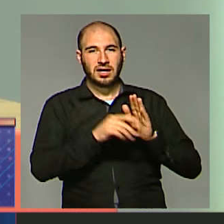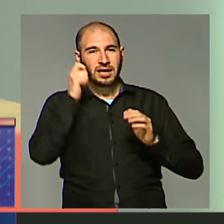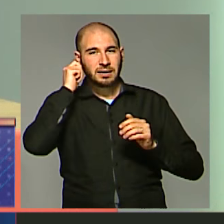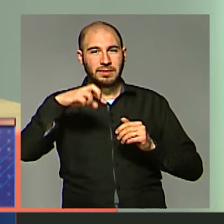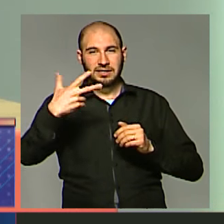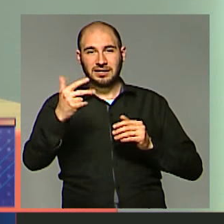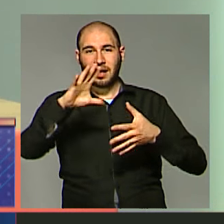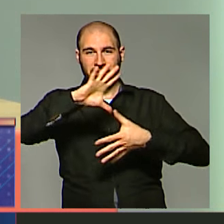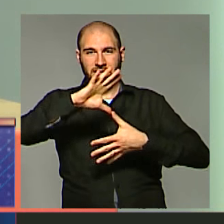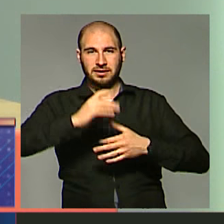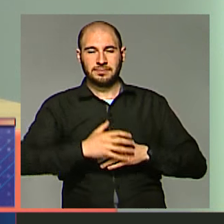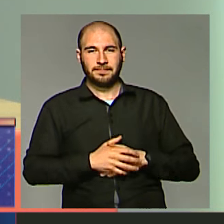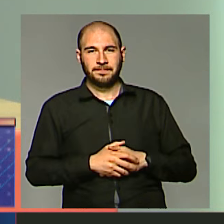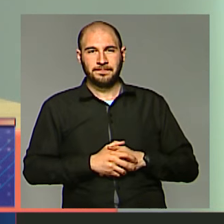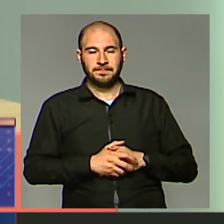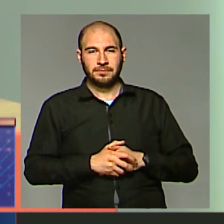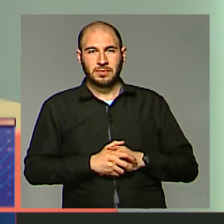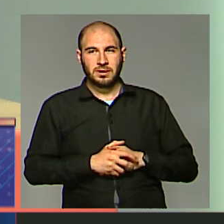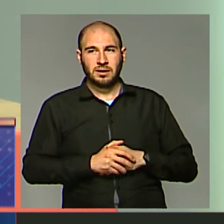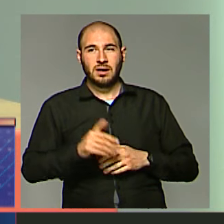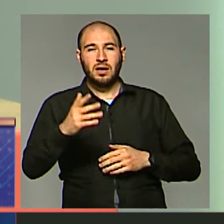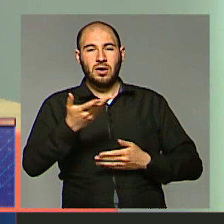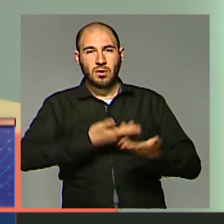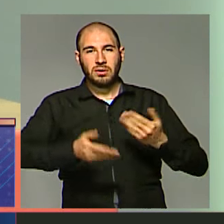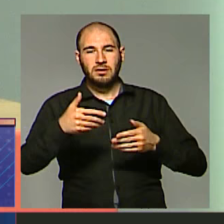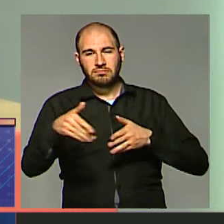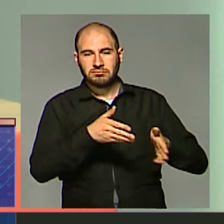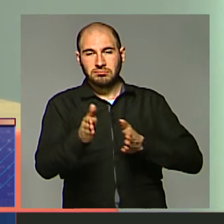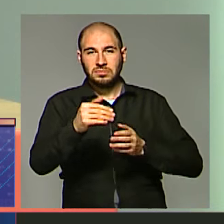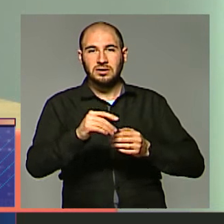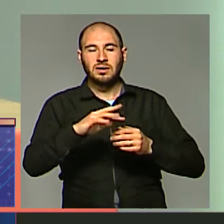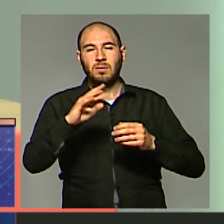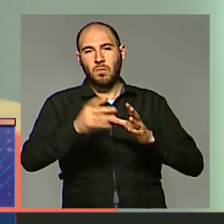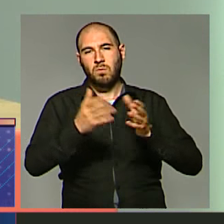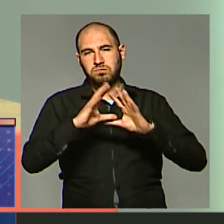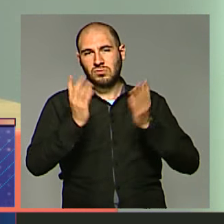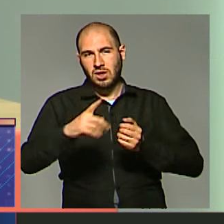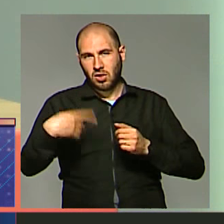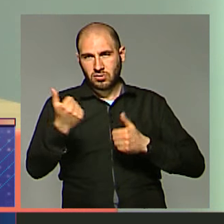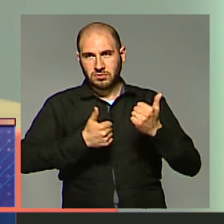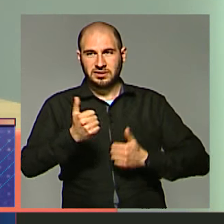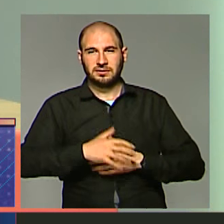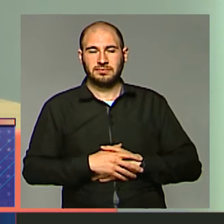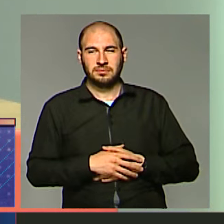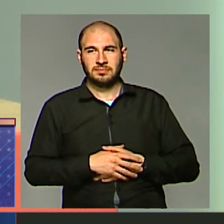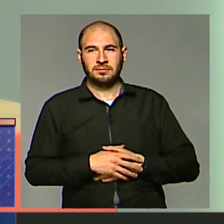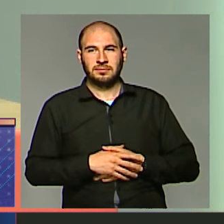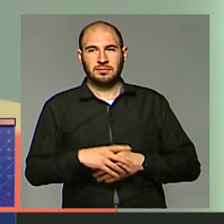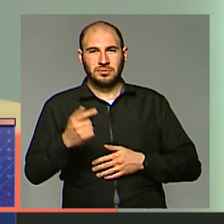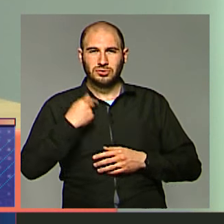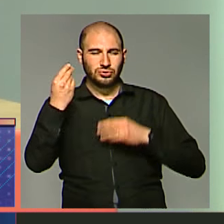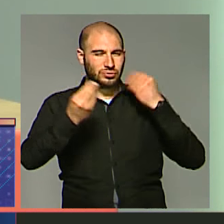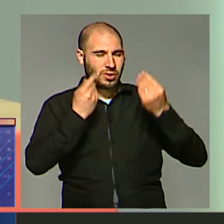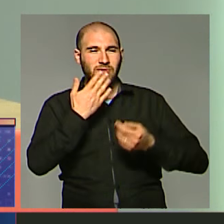GP3 de las Américas, que vamos a estar compartiendo pista con el Superbike Mundial, así que la verdad que un